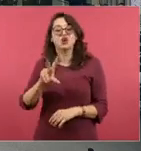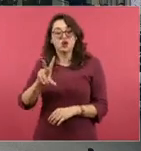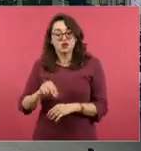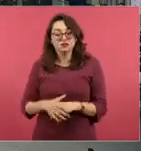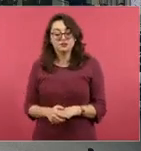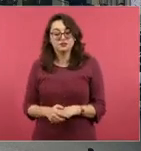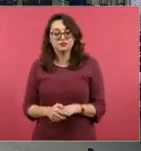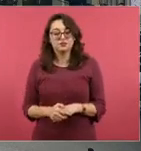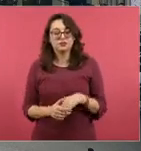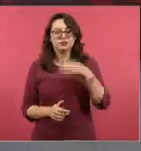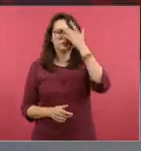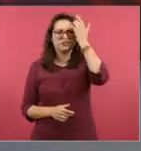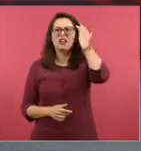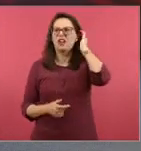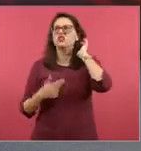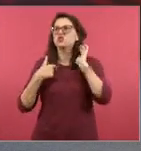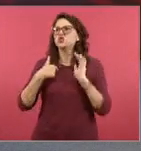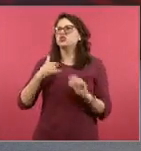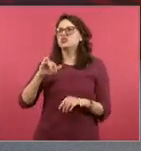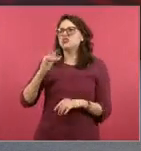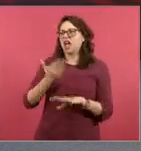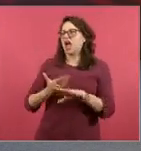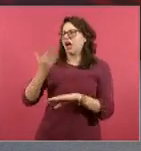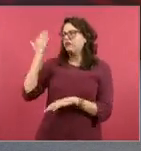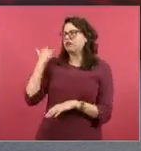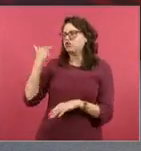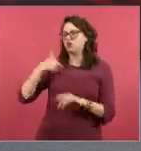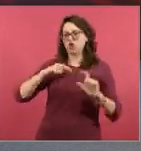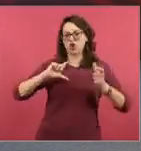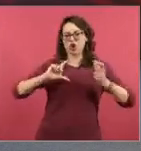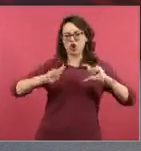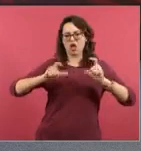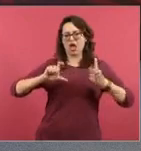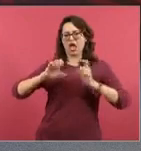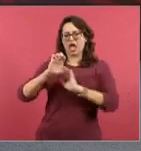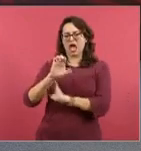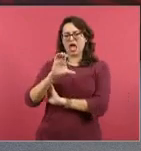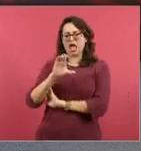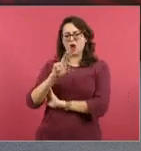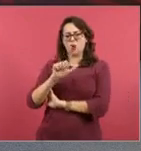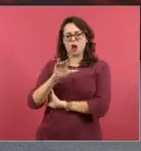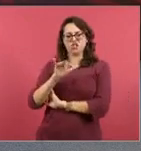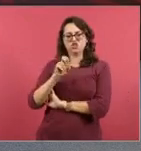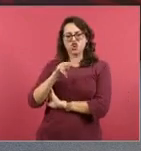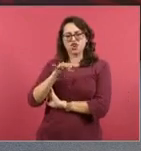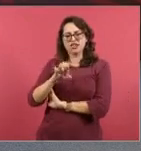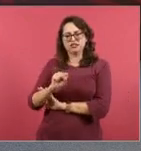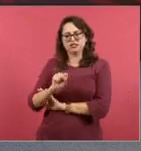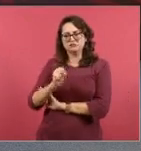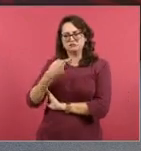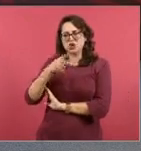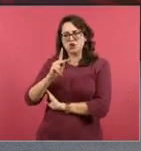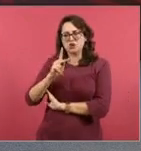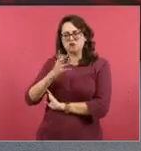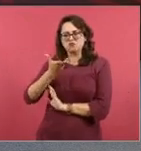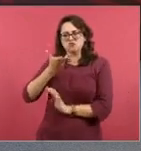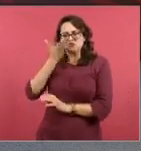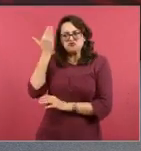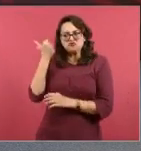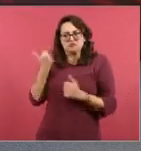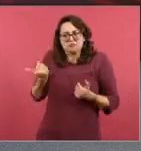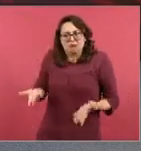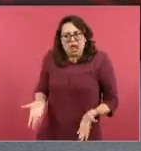Pues yo aprendí ecuaciones, pero no sé para qué fueron útiles. Ah, por la forma tal vez como lo aprendiste, por la manera como trabajaste